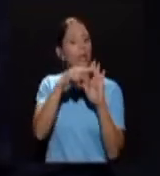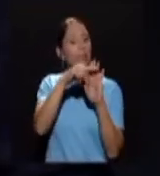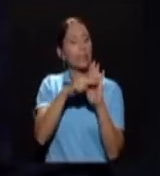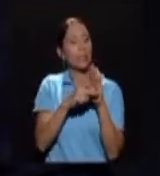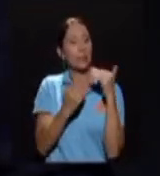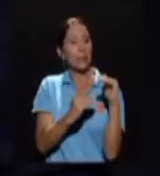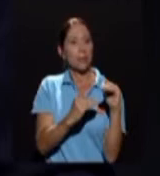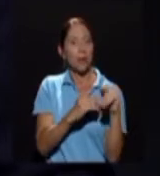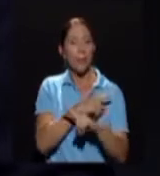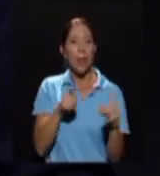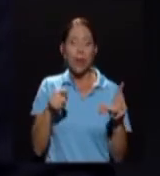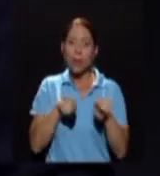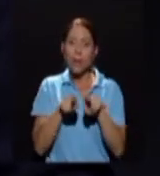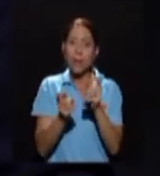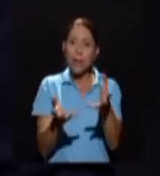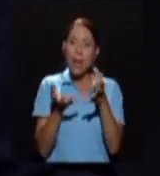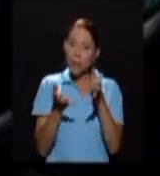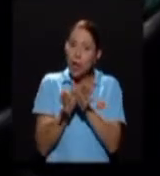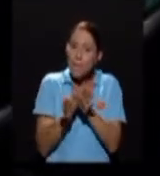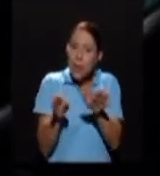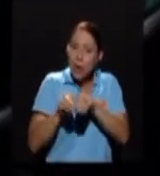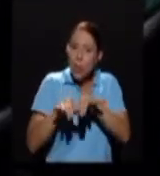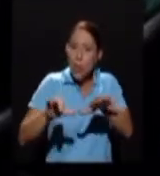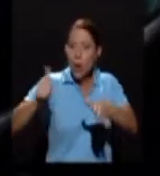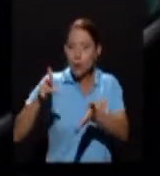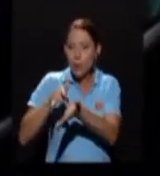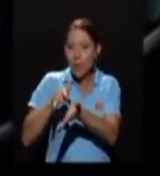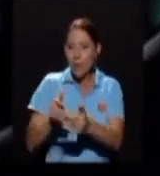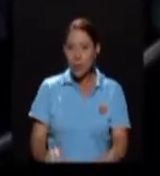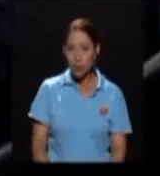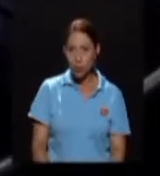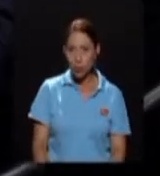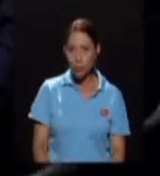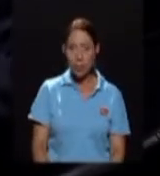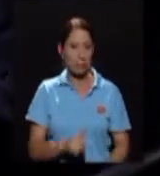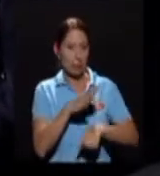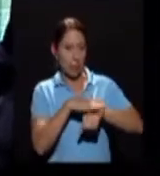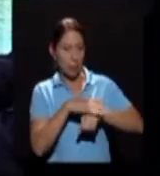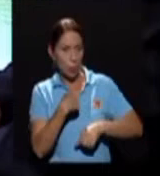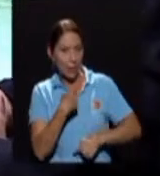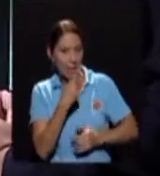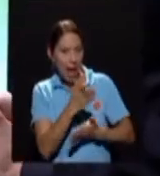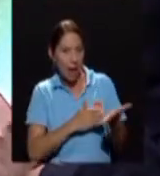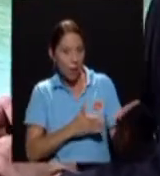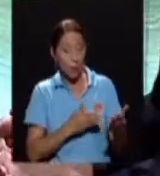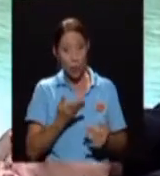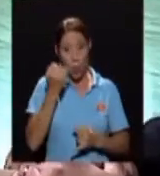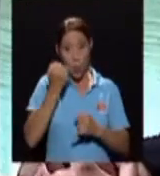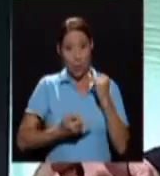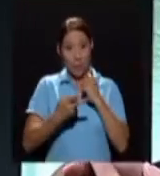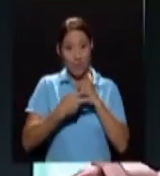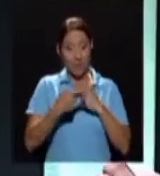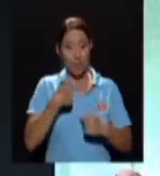al resto de medicamentos. Bueno, déjeme hacer una infidencia. Sí. La última vez que